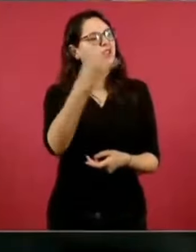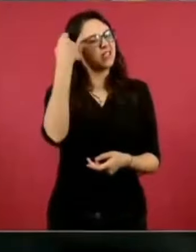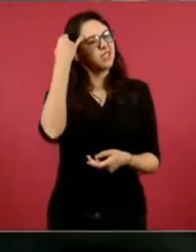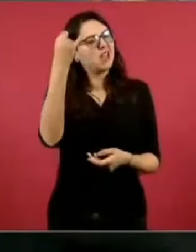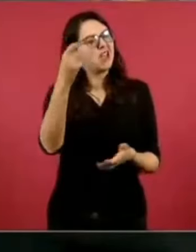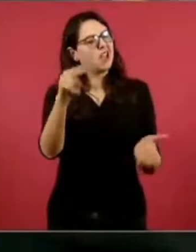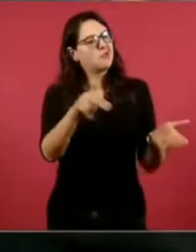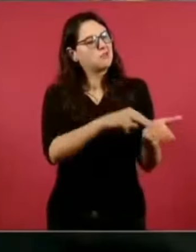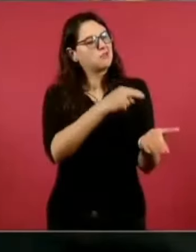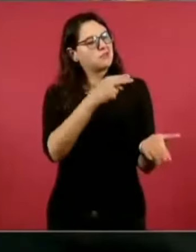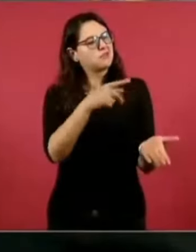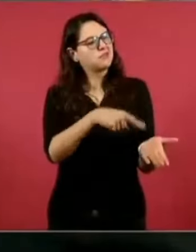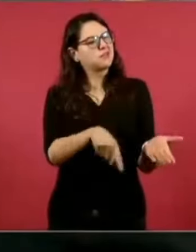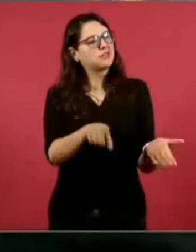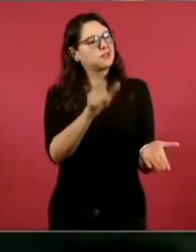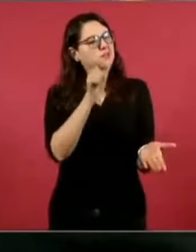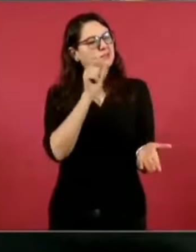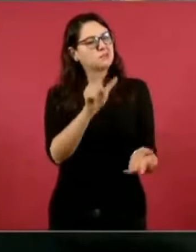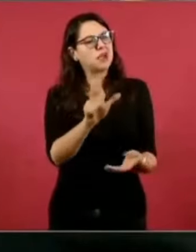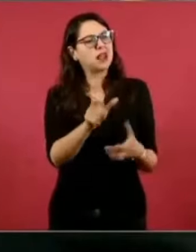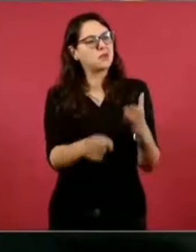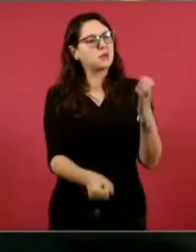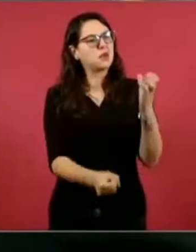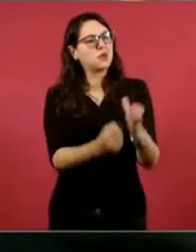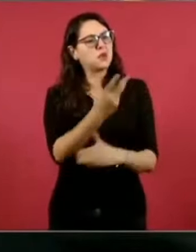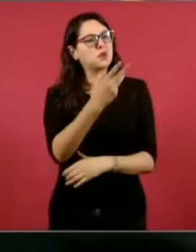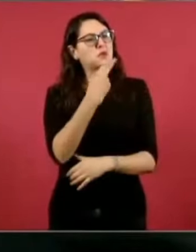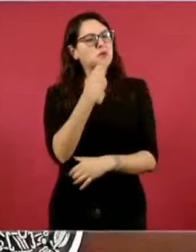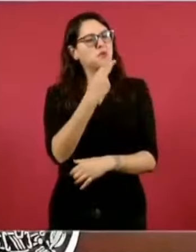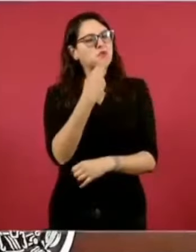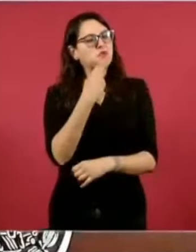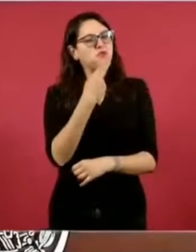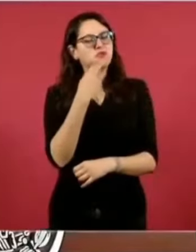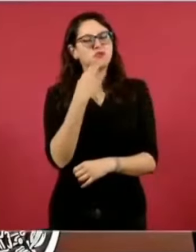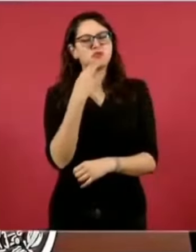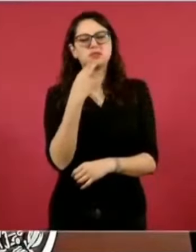un término nuevo que se utiliza mucho